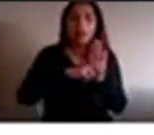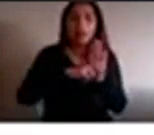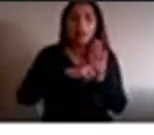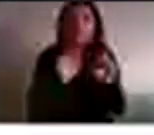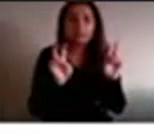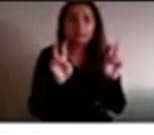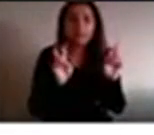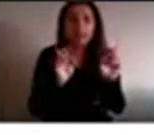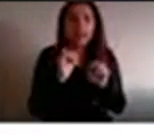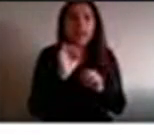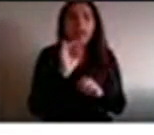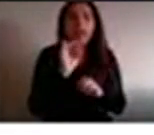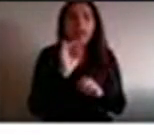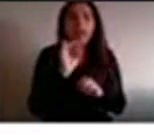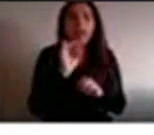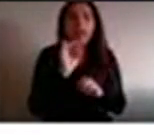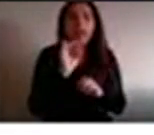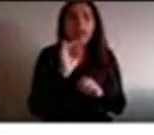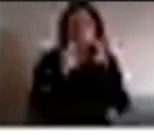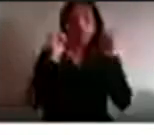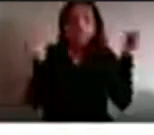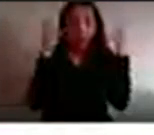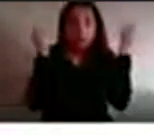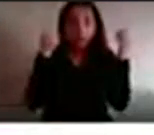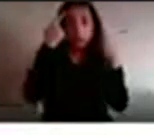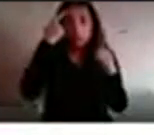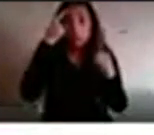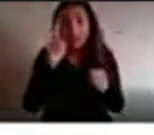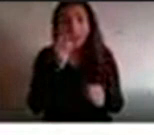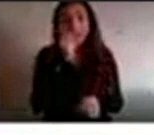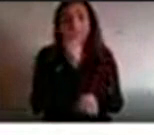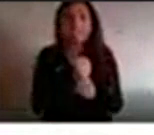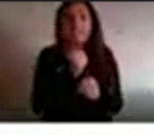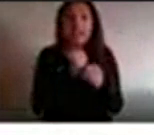para personas con discapacidad. Y aquí